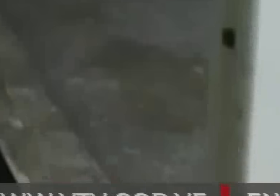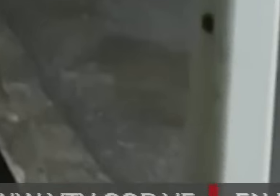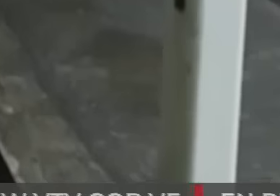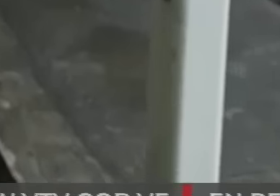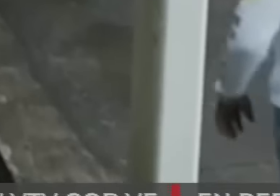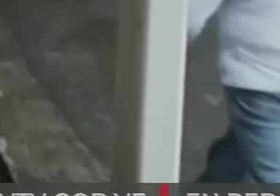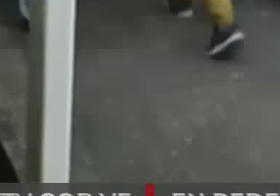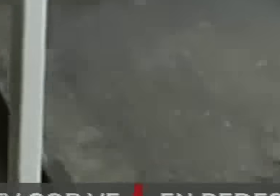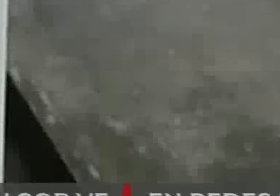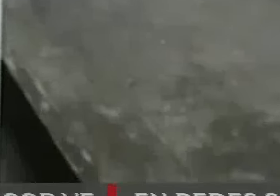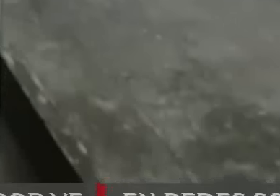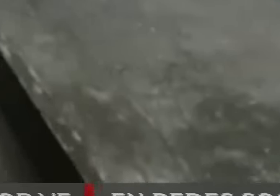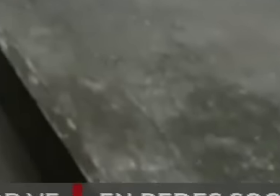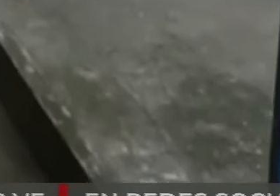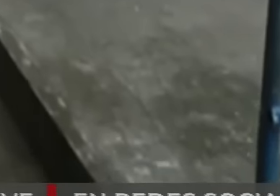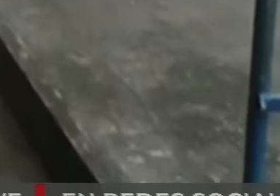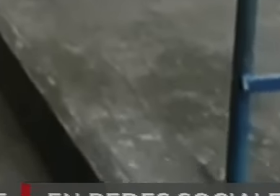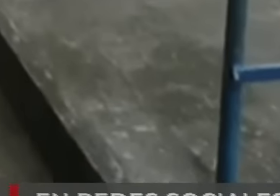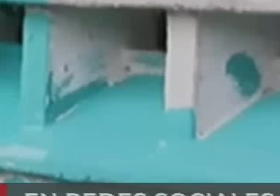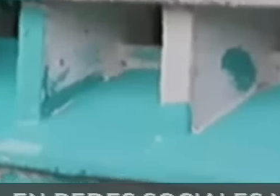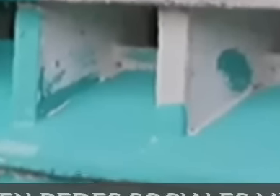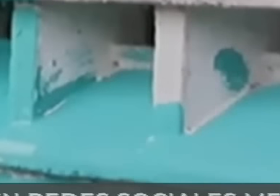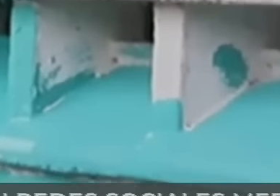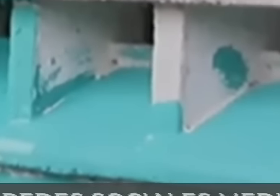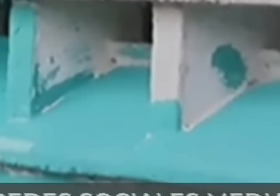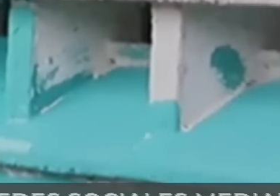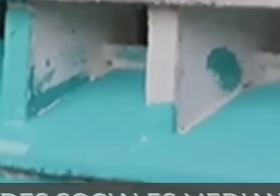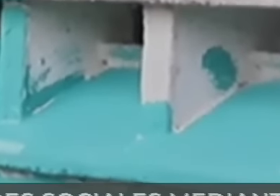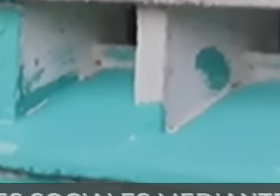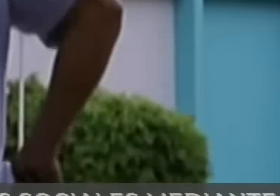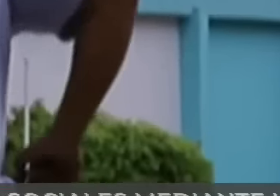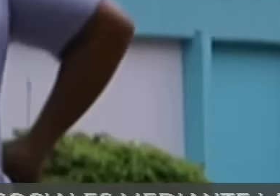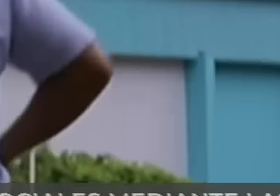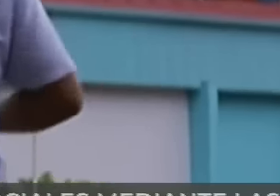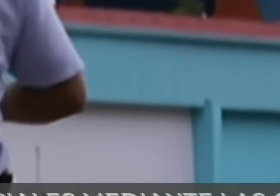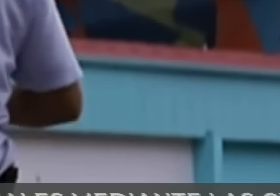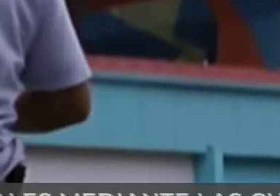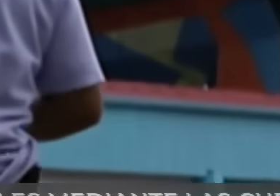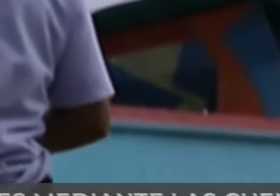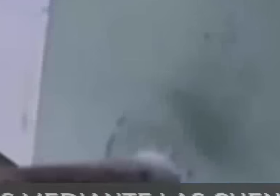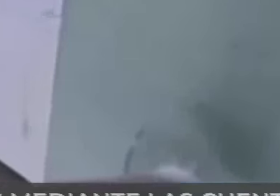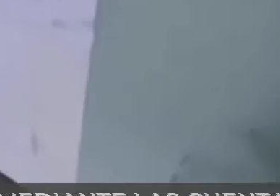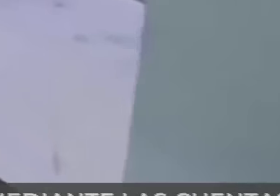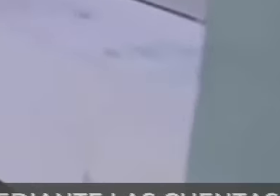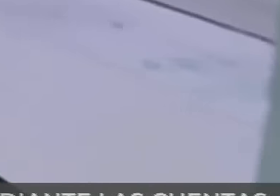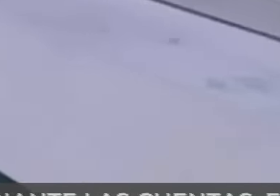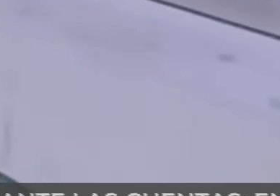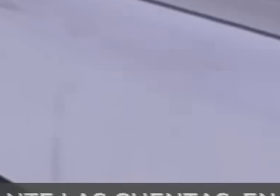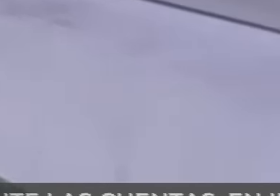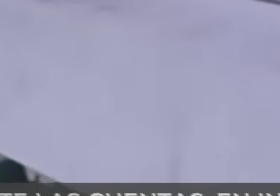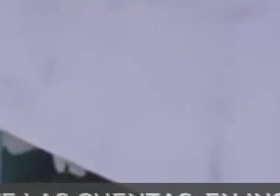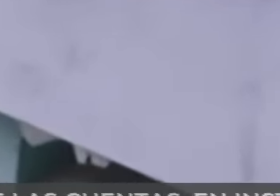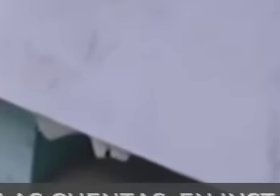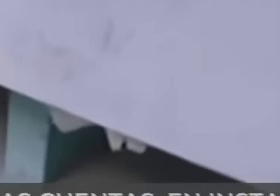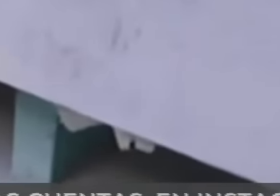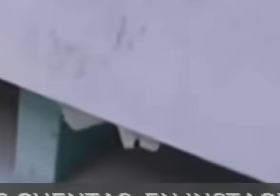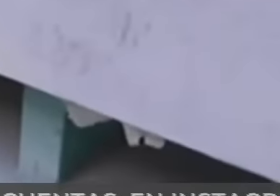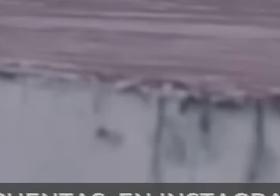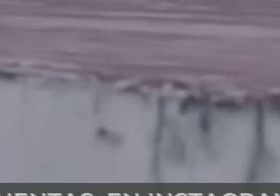Conformadas por el Poder Popular Organizado, la Fuerza Armada Nacional Bolivariana, los consejos comunales y comunas y el movimiento Somos